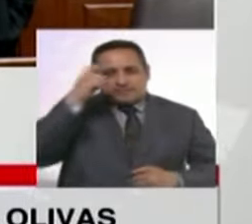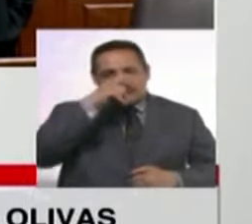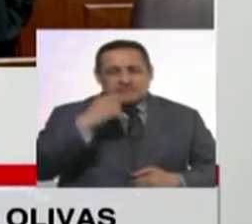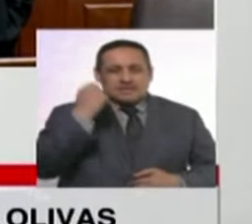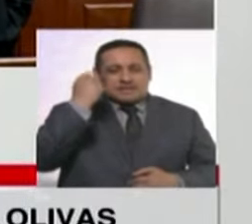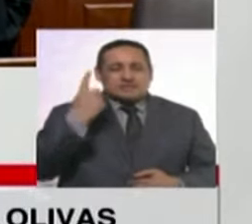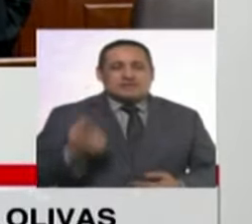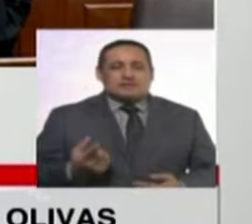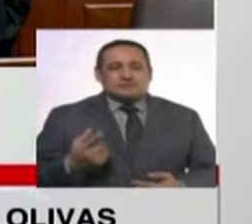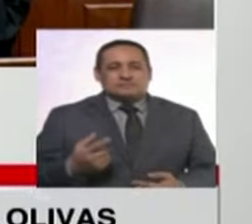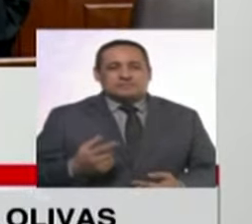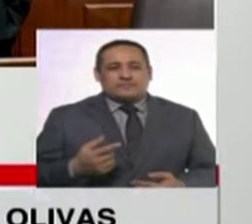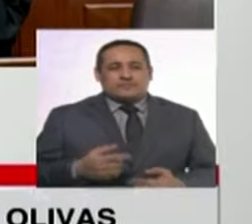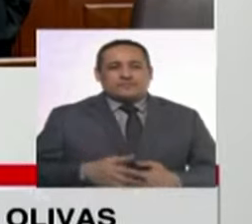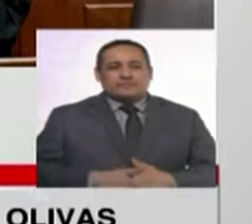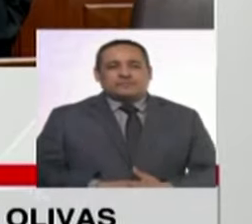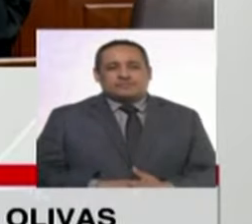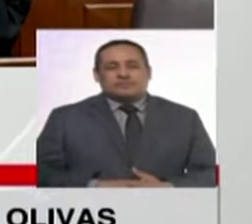entiendan